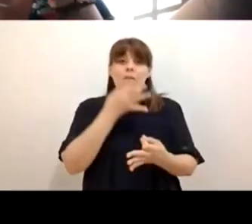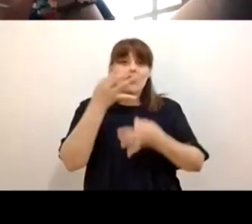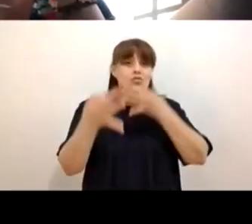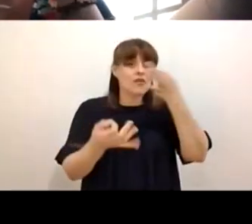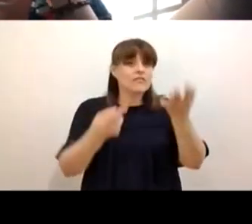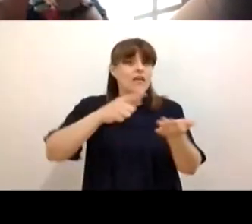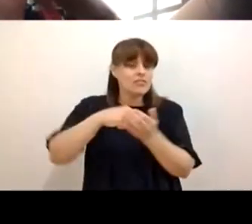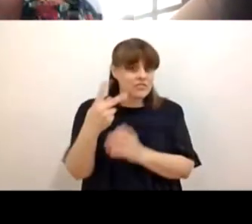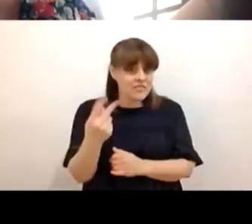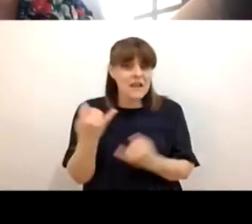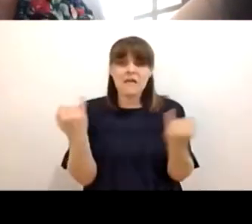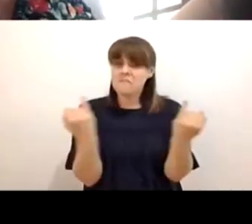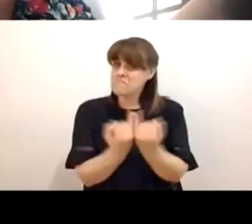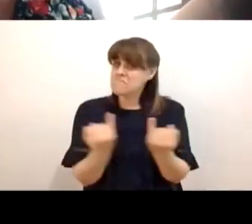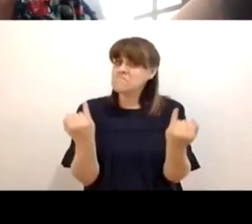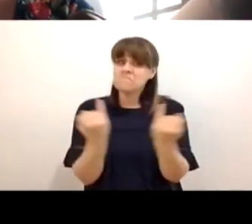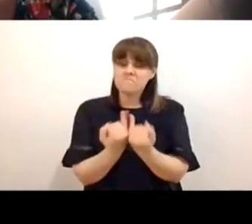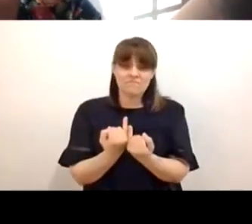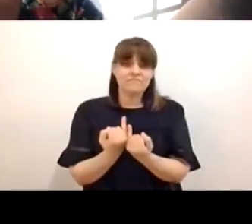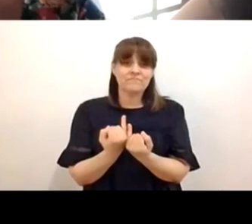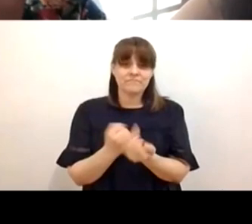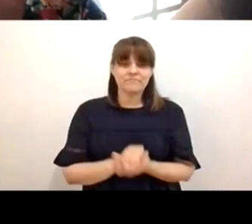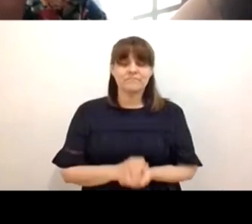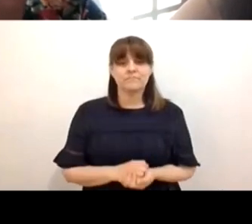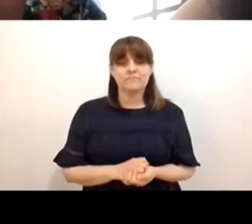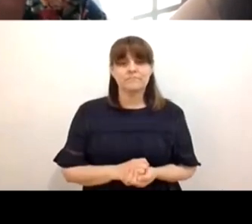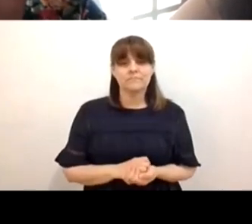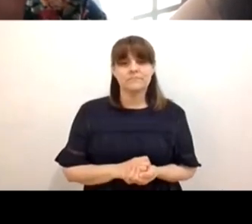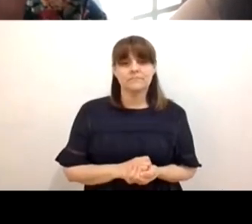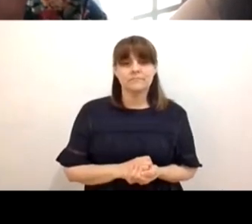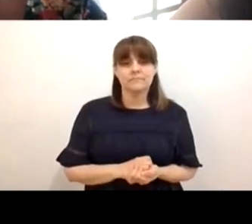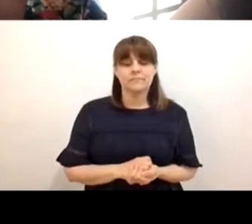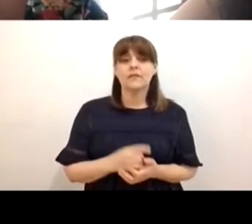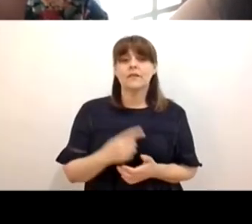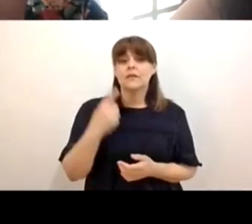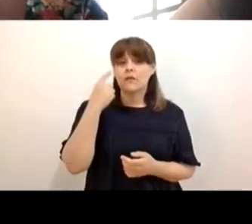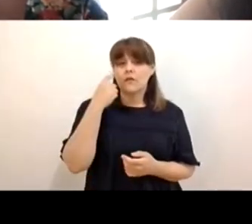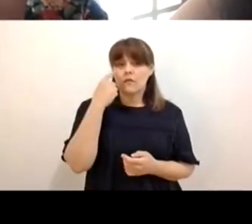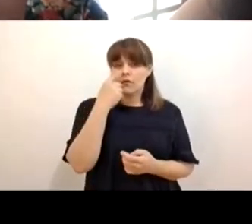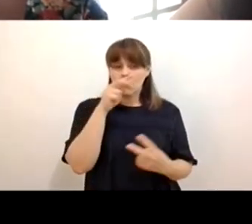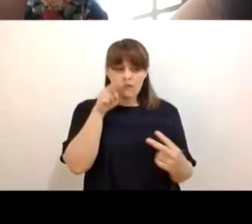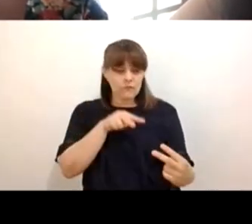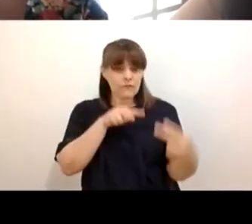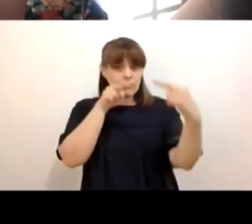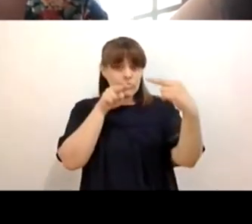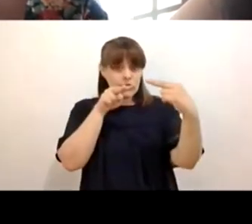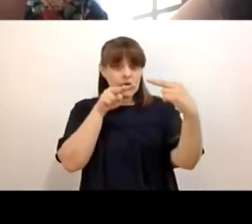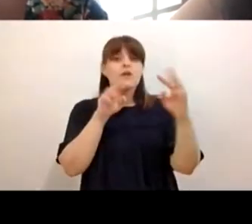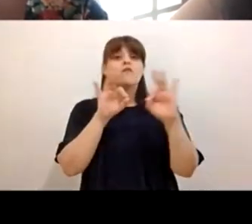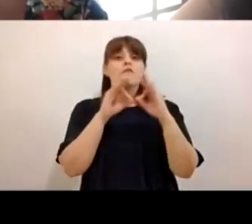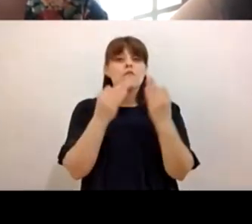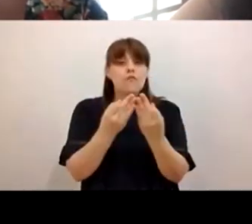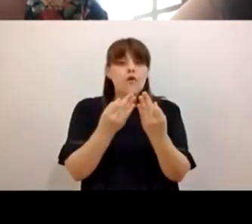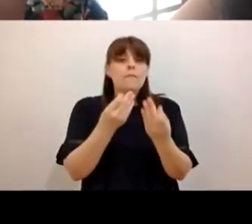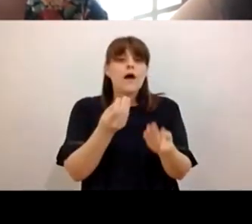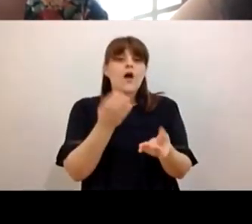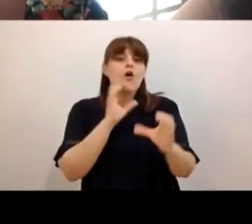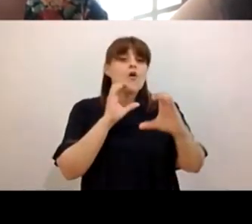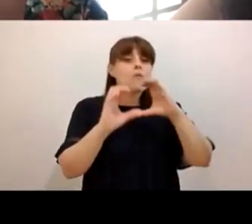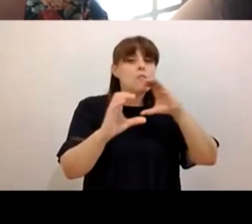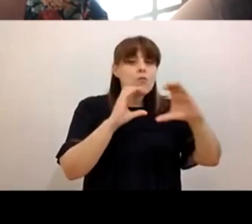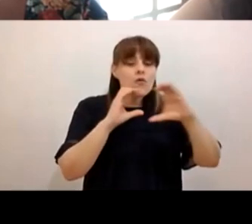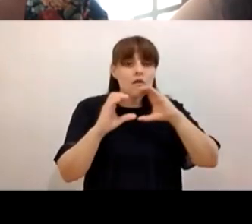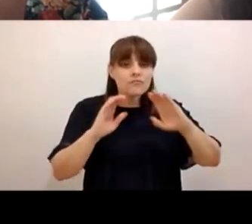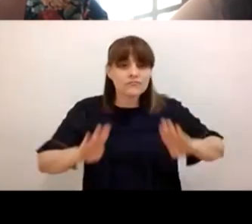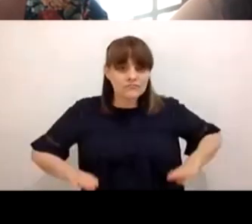¿no es cierto? entonces voz mirada palabra y esto tiene que ver con algo